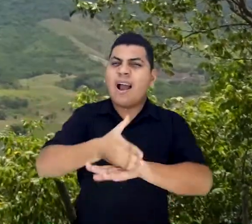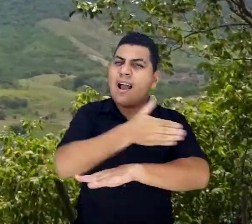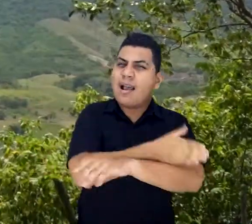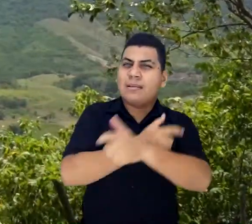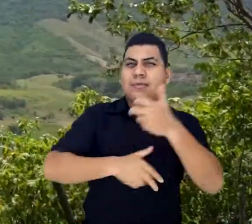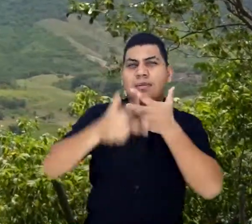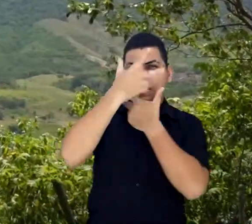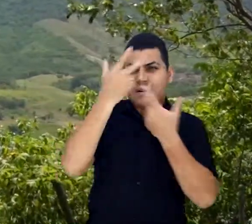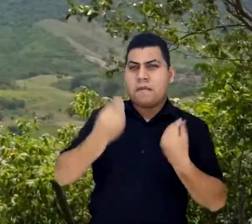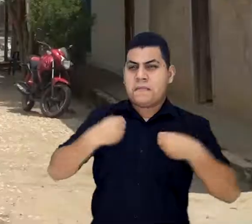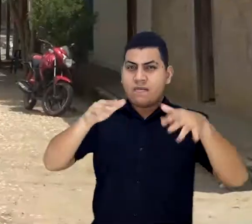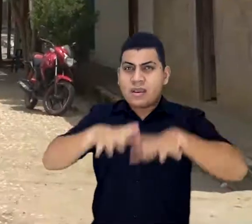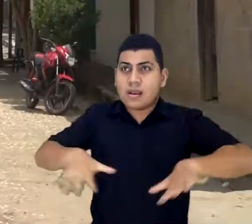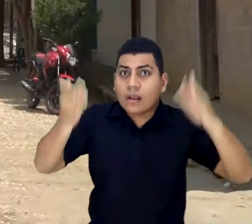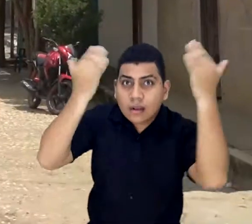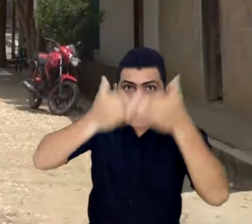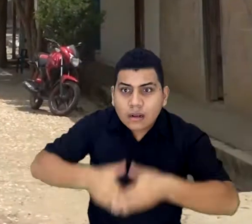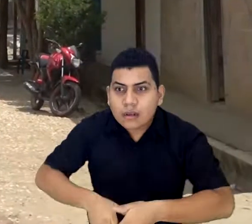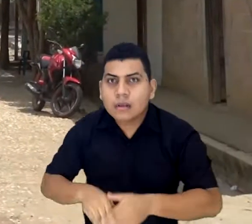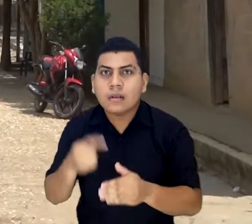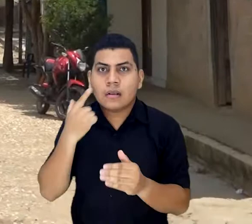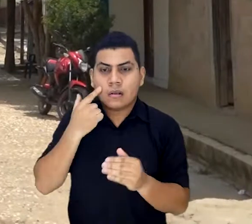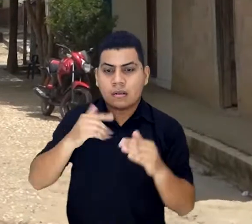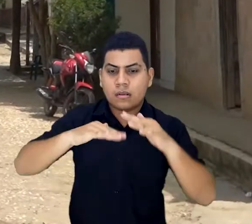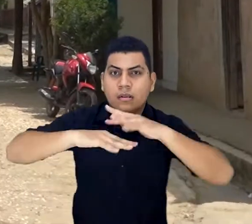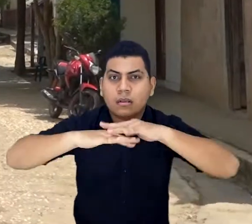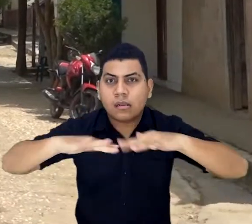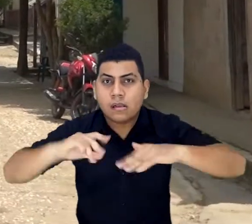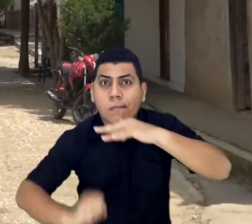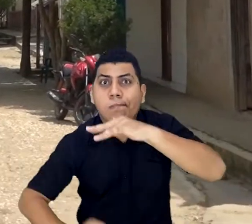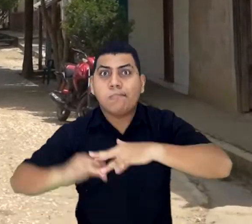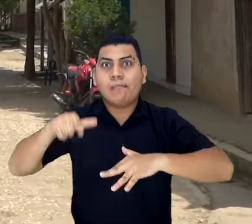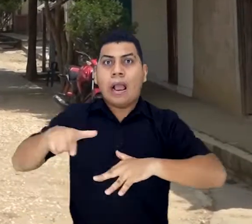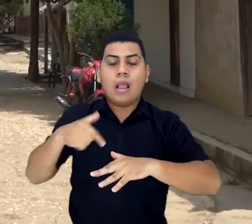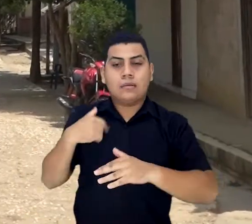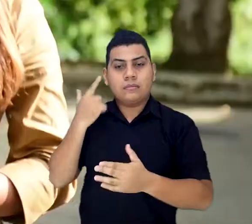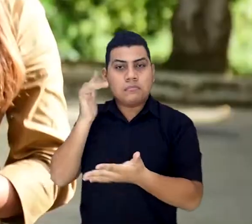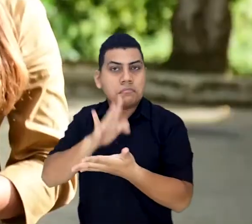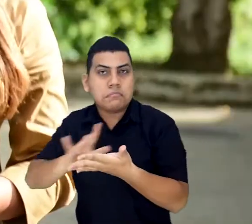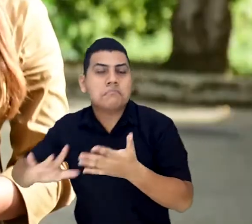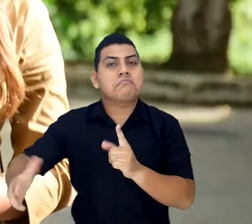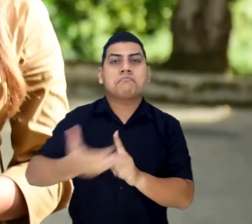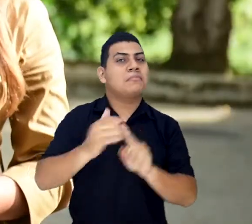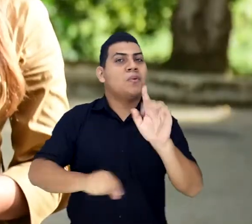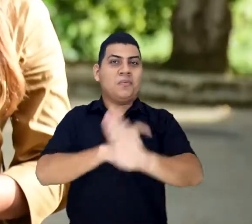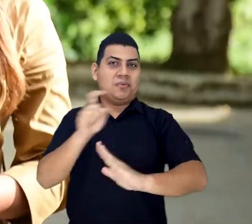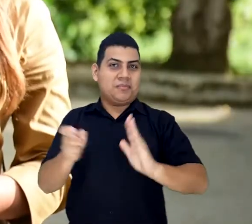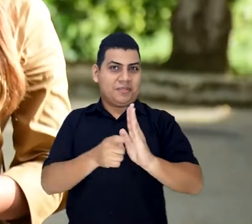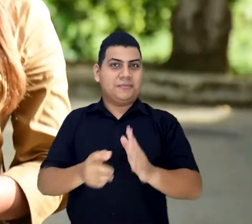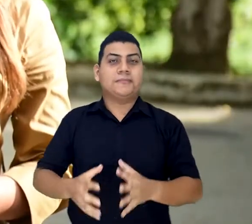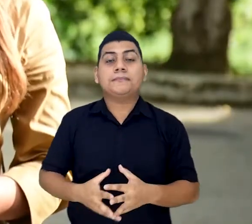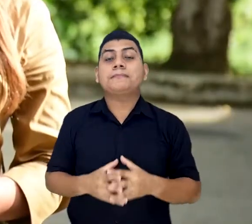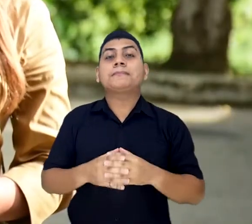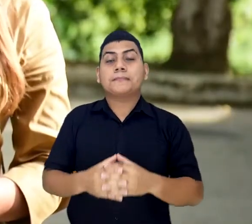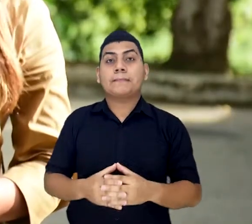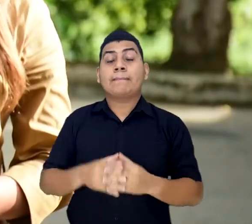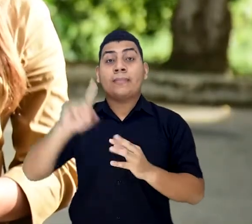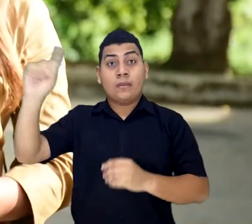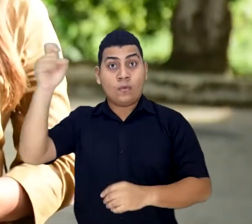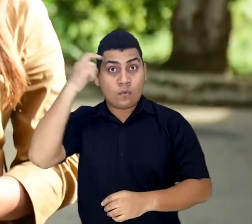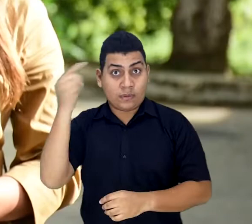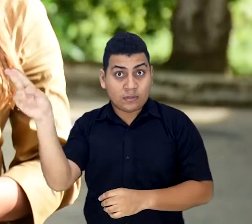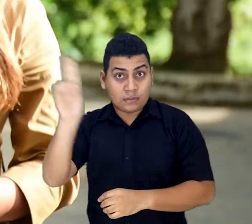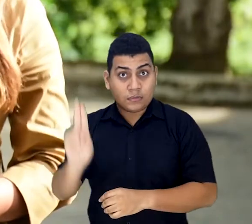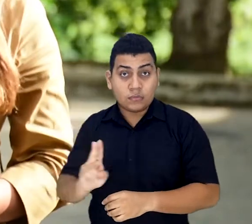de la ley, a finales y a comienzos de la década del 2000. El gobernador de Sucre, Héctor Olimpo Espinosa